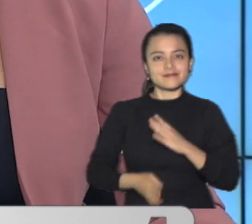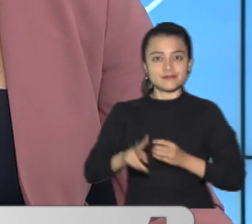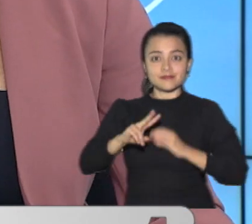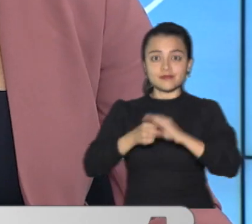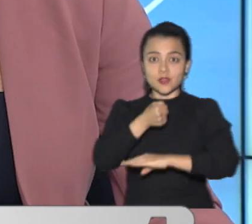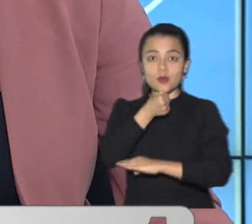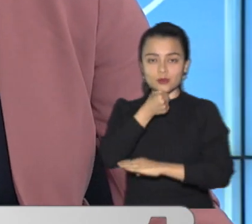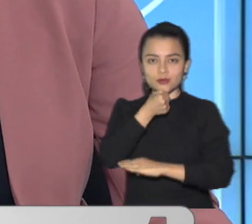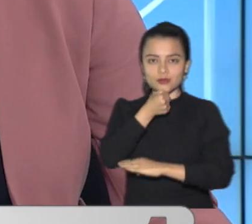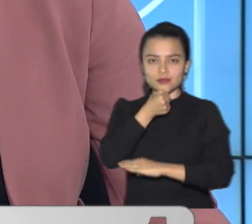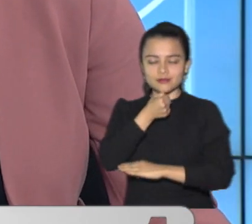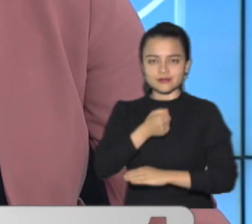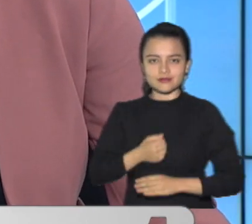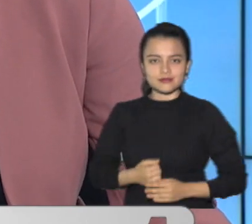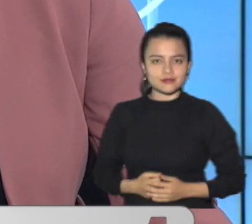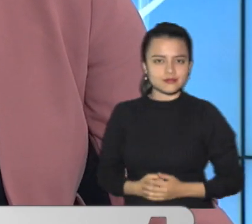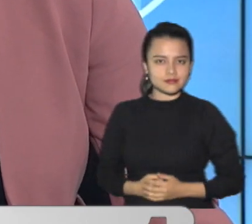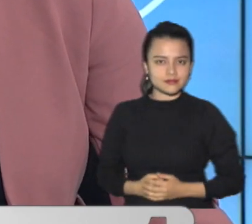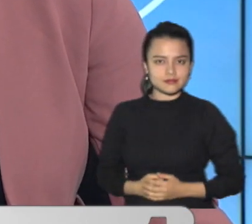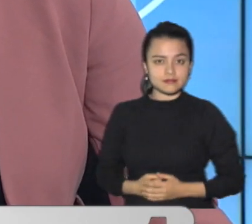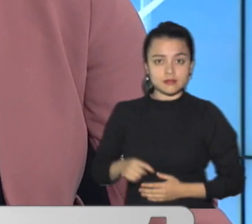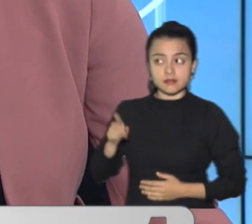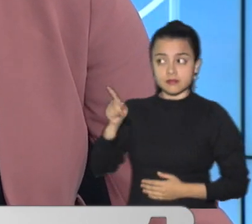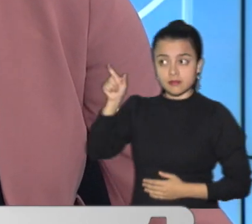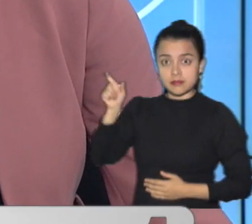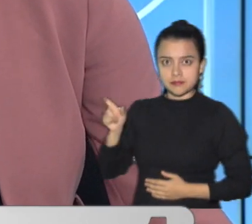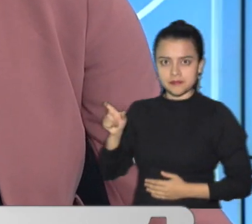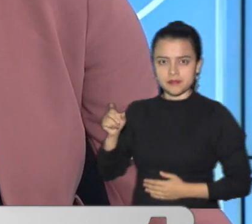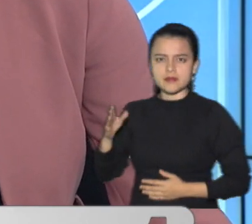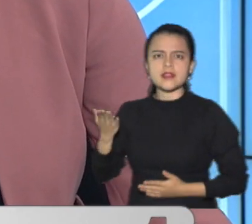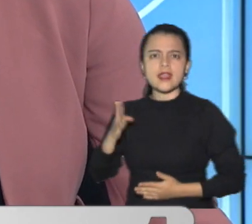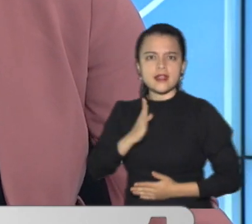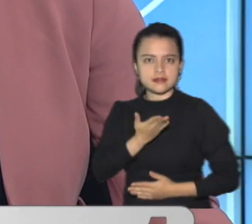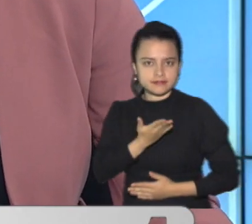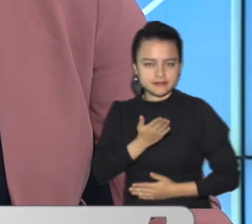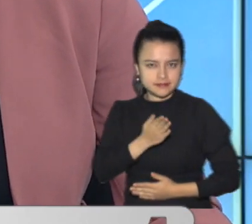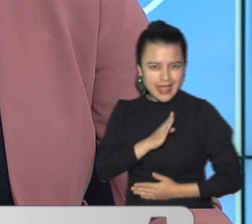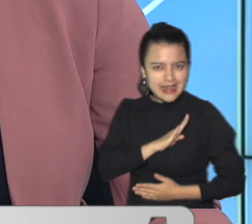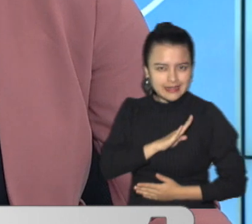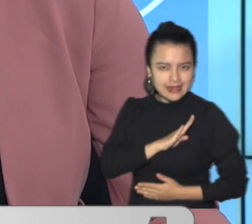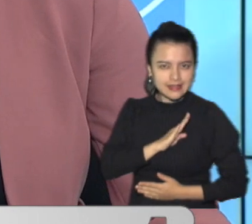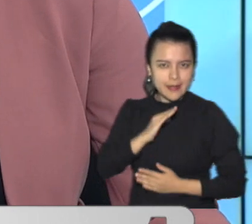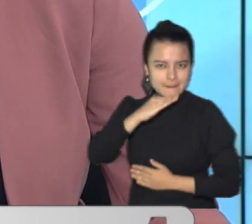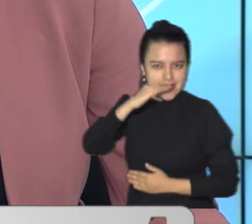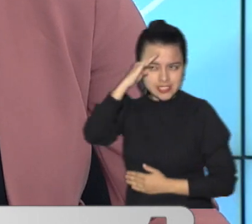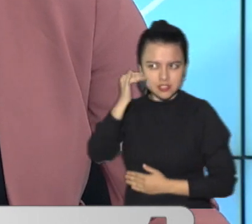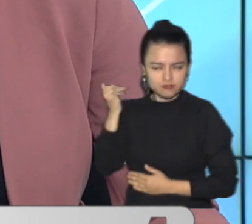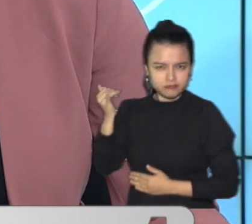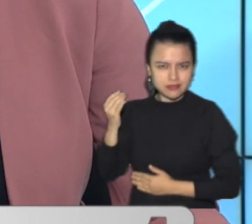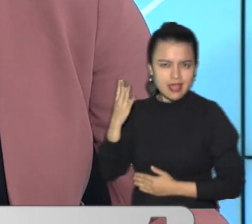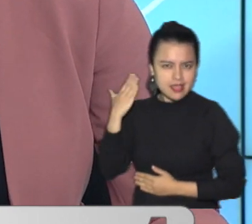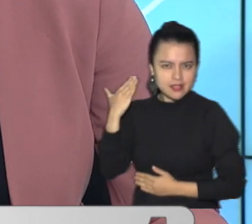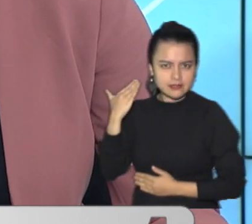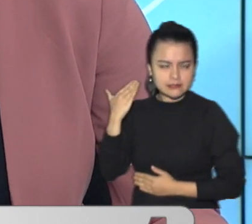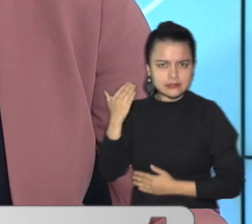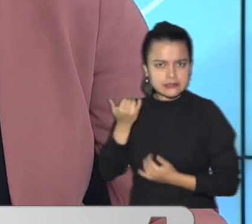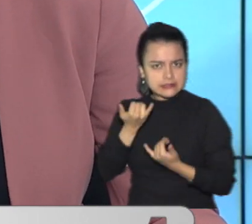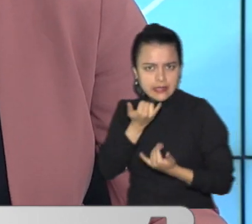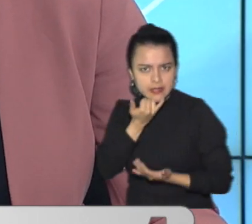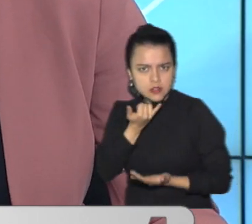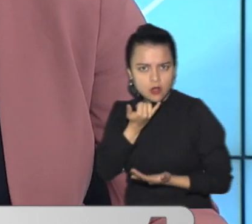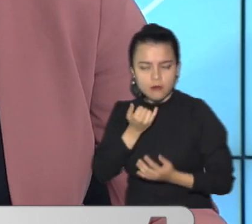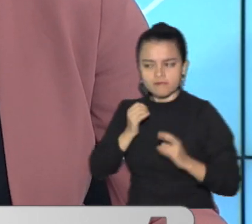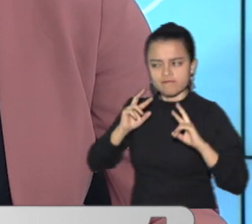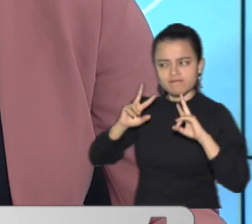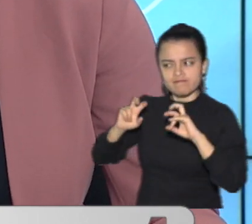Seguimos en Noticentro 1 CMI. El alcalde de Medellín, Daniel Quintero, enfrenta una nueva investigación en su contra por presunto